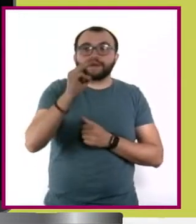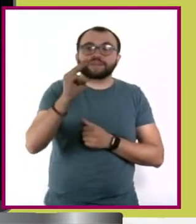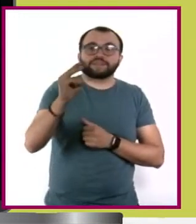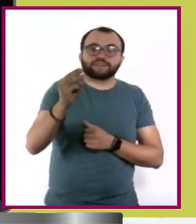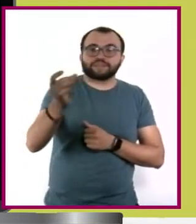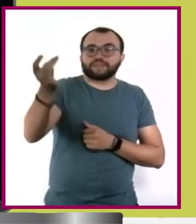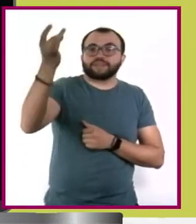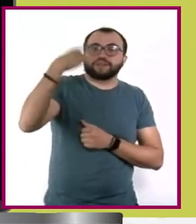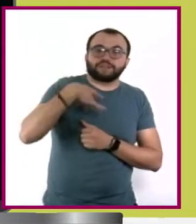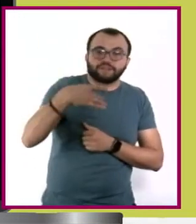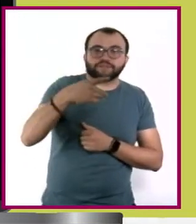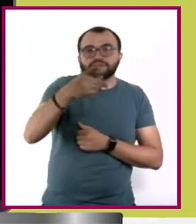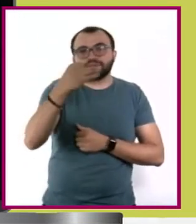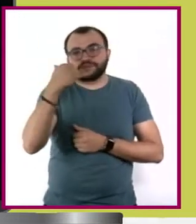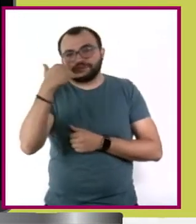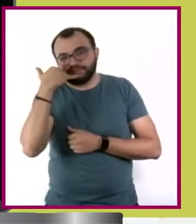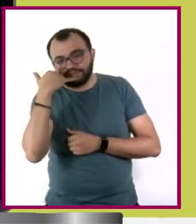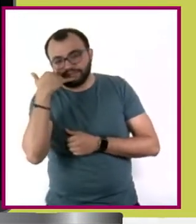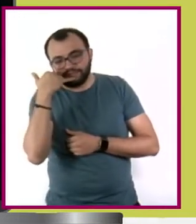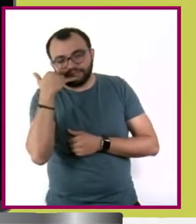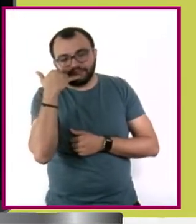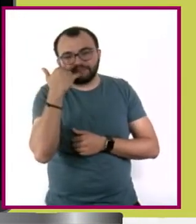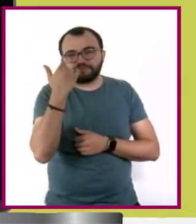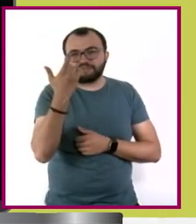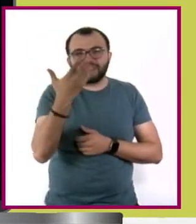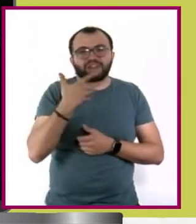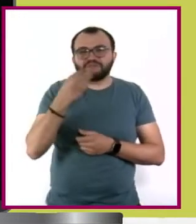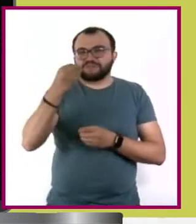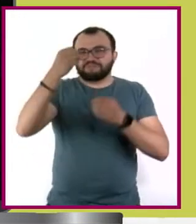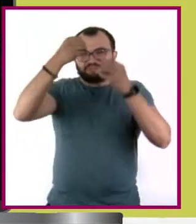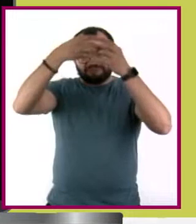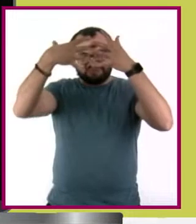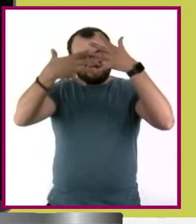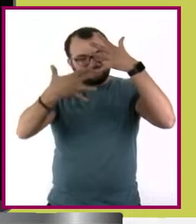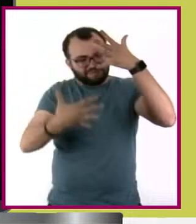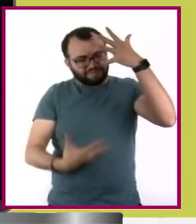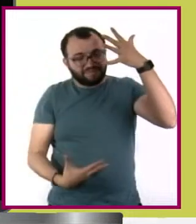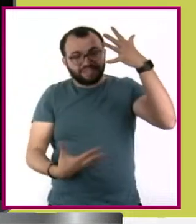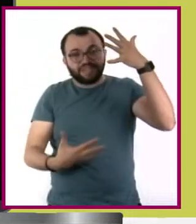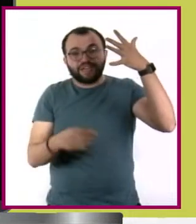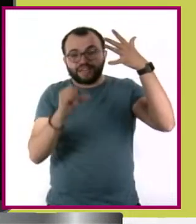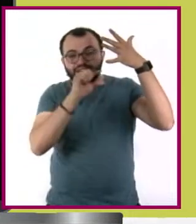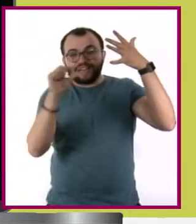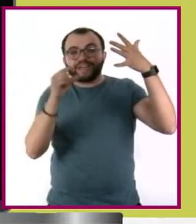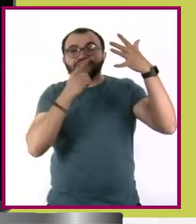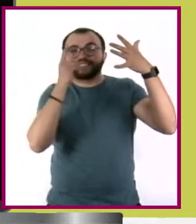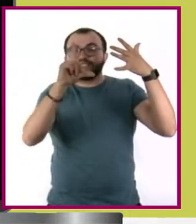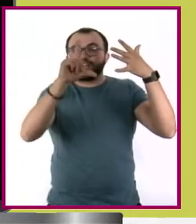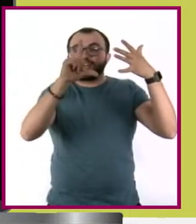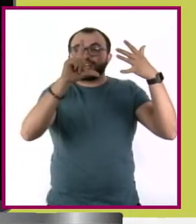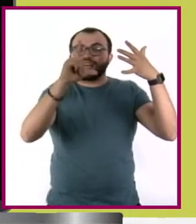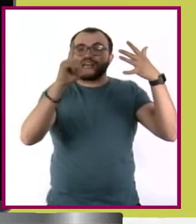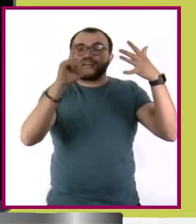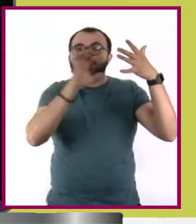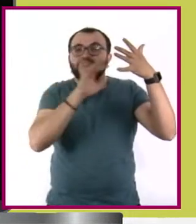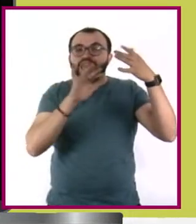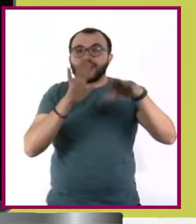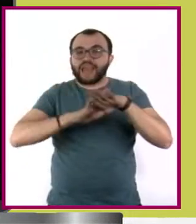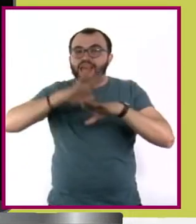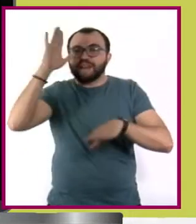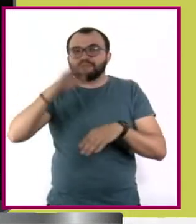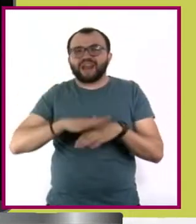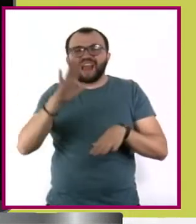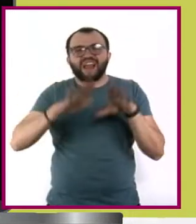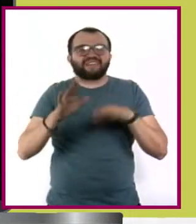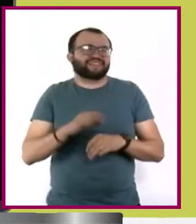texto en tu celular, que viene un montón de texto y abajo dice leer más, a veces lo eliminas sin verlo, dices, ay, qué flojera, no me